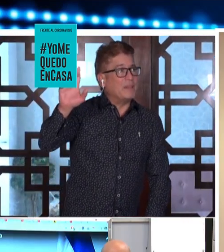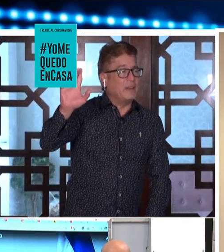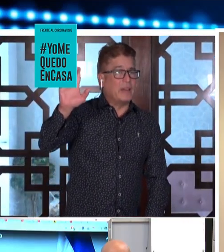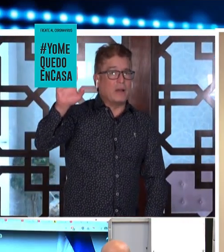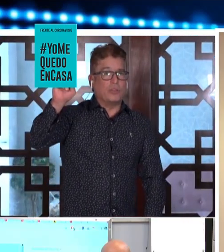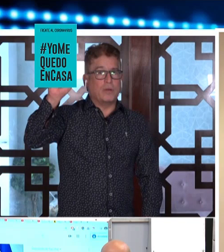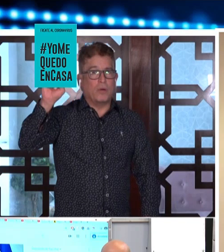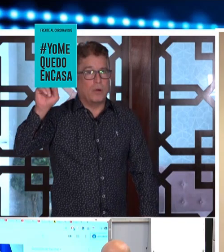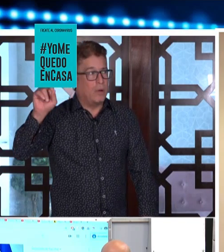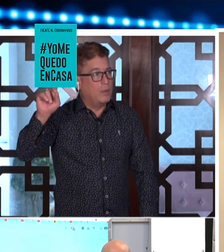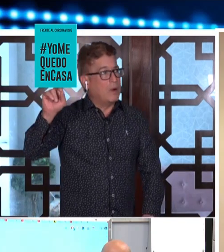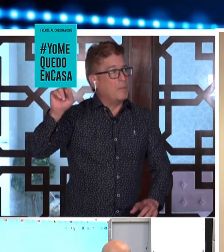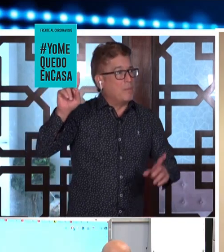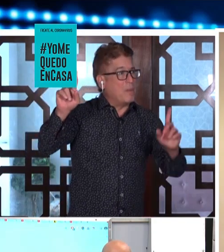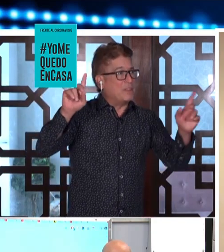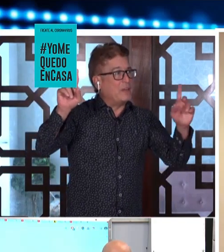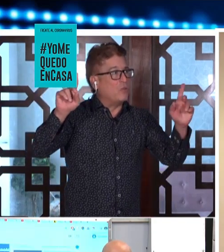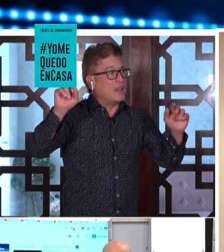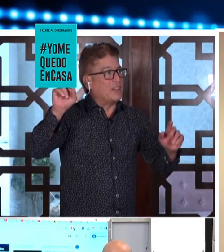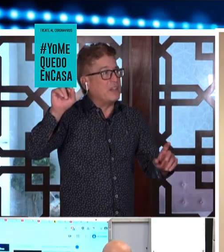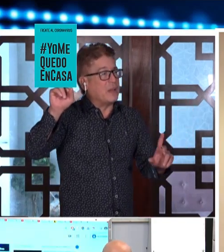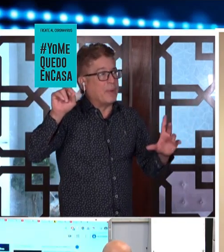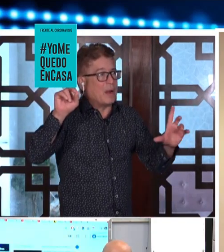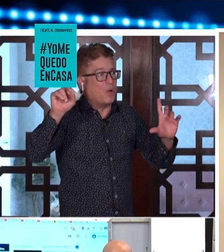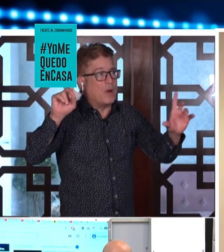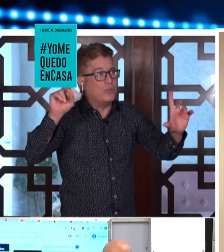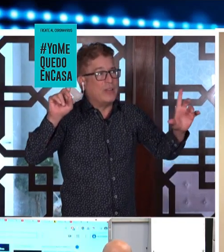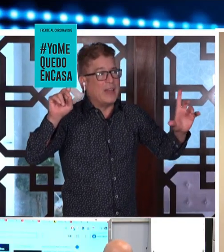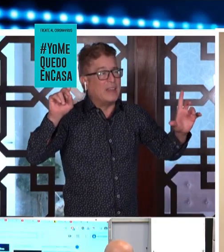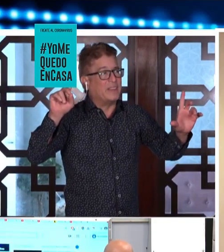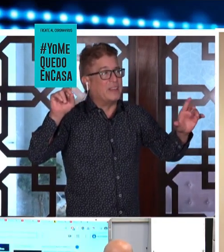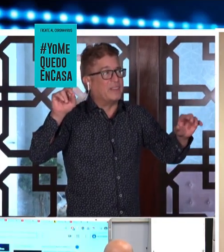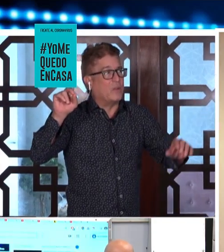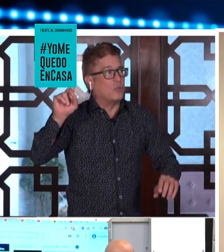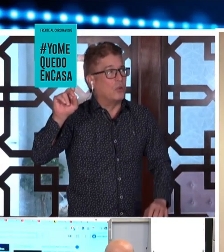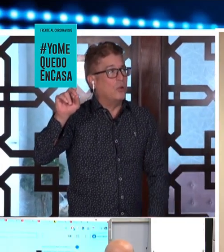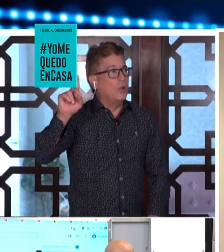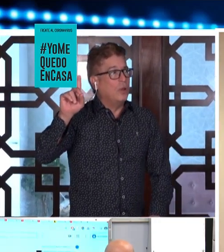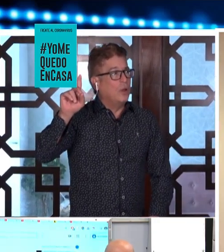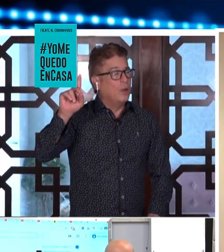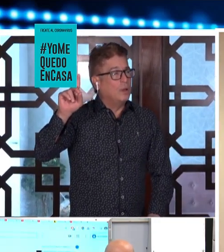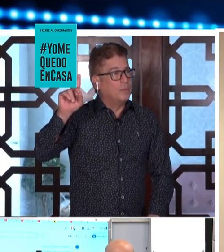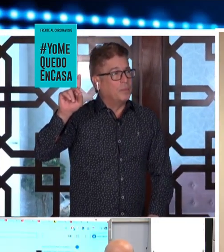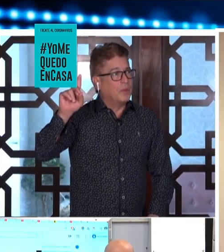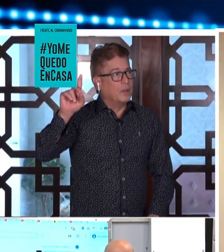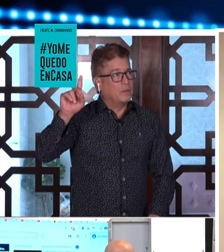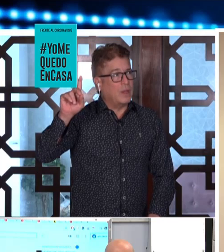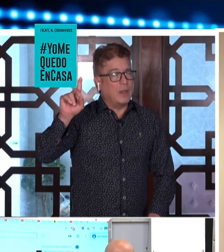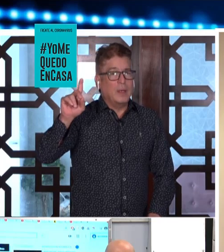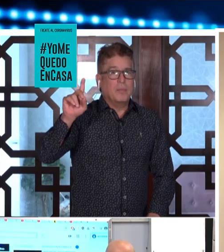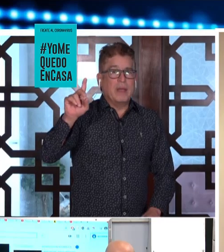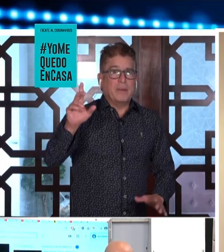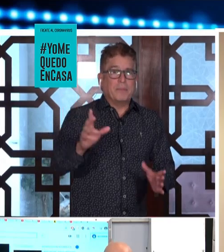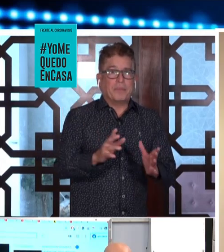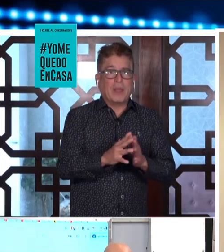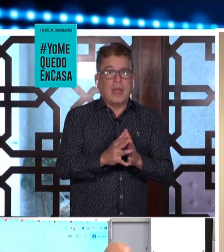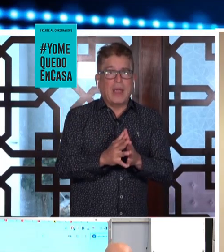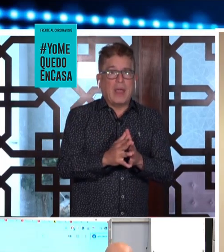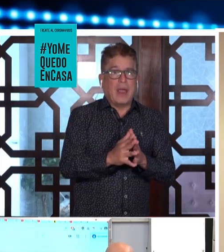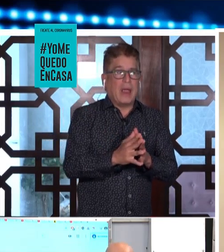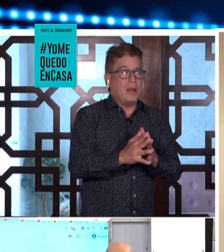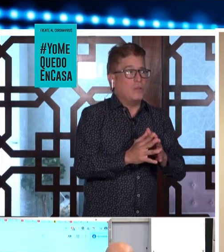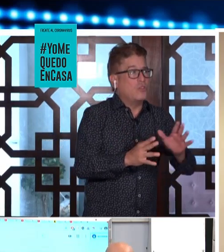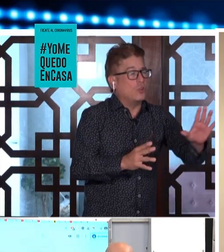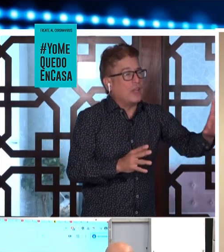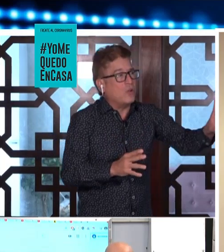La ciudadanía... Déjame decirte algo, sí. Vamos a hacernos una señita para... Como hay un delay de 7 segundos. Sí, miren.